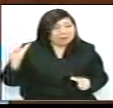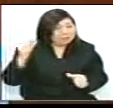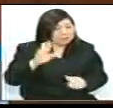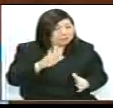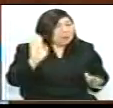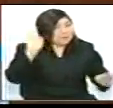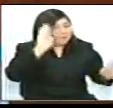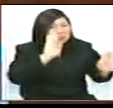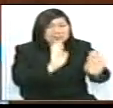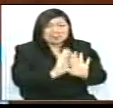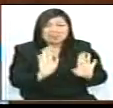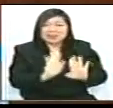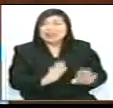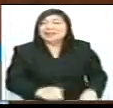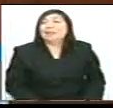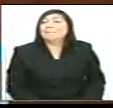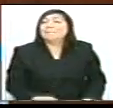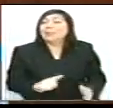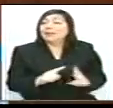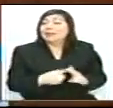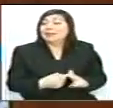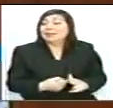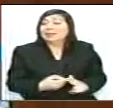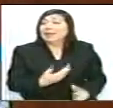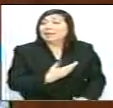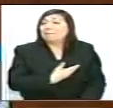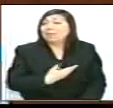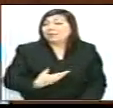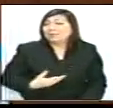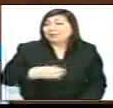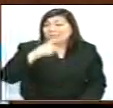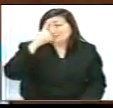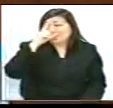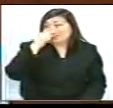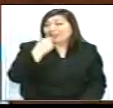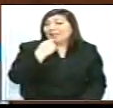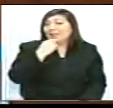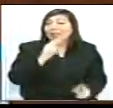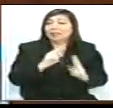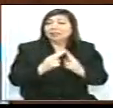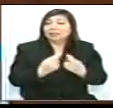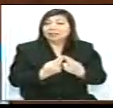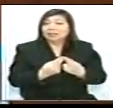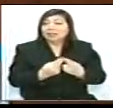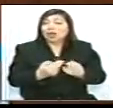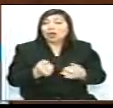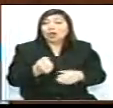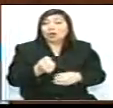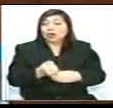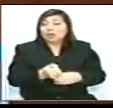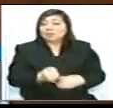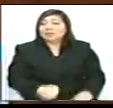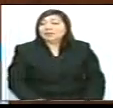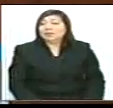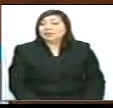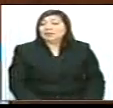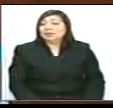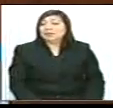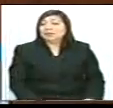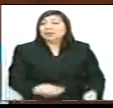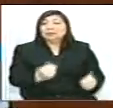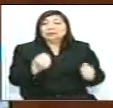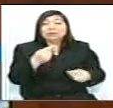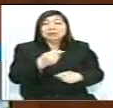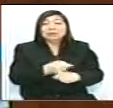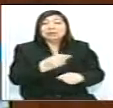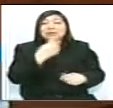mucho, porque ya para comenzar, el presidente Vizcarra se reunió con los antimineros extremistas y complotó contra